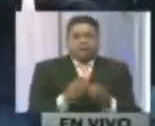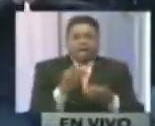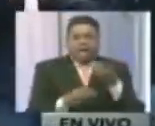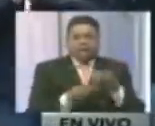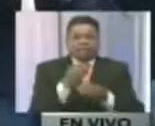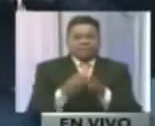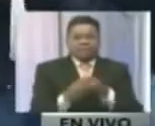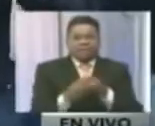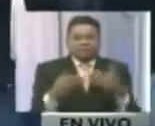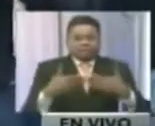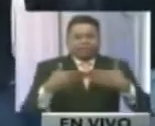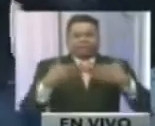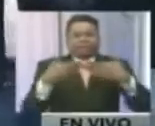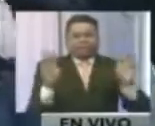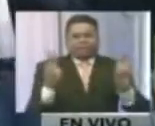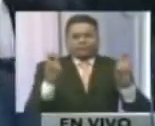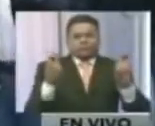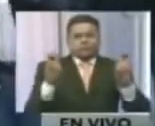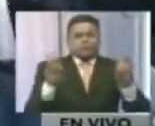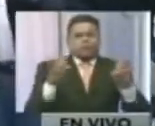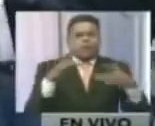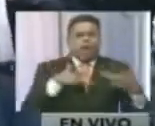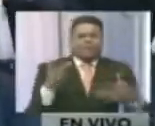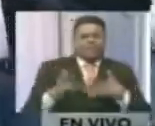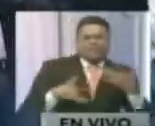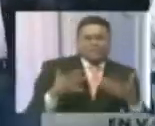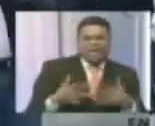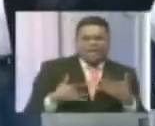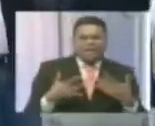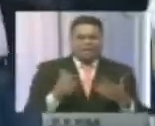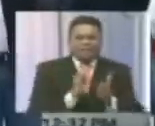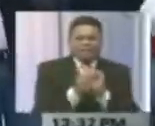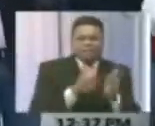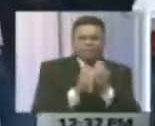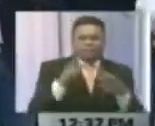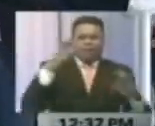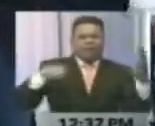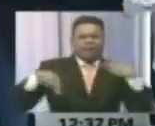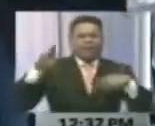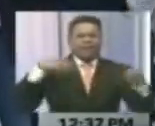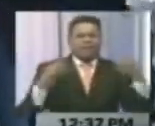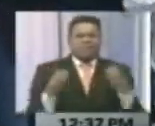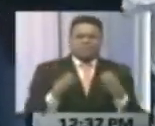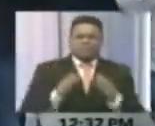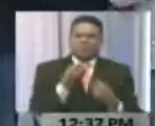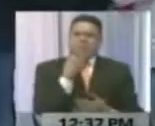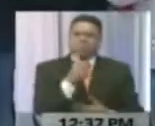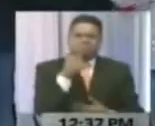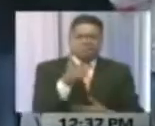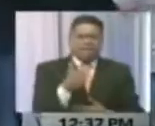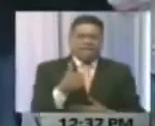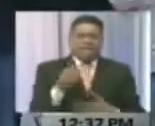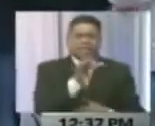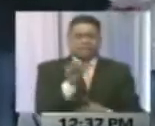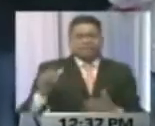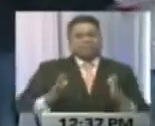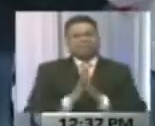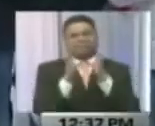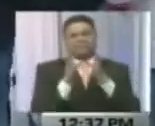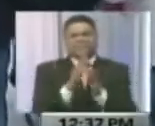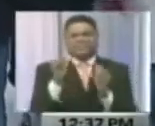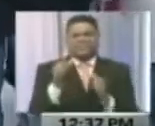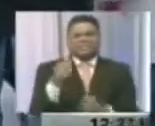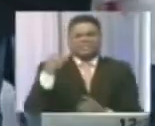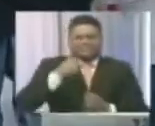del Festival de Actividades Deportivas, Recreativas y Culturales para Vivir Bien Semana Santa Segura 2016, pero dejemos que